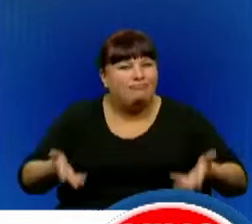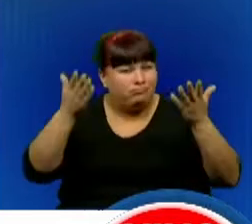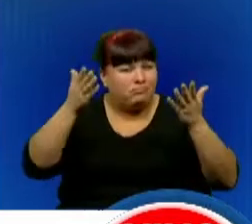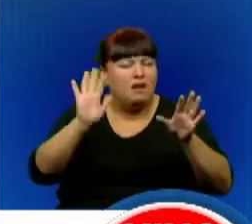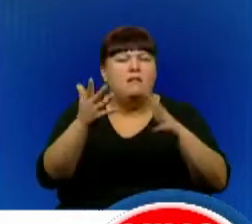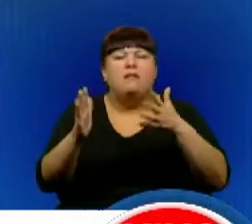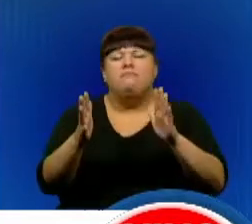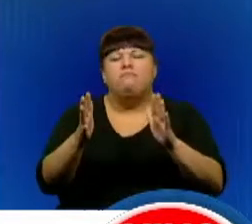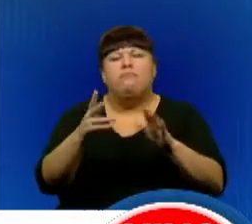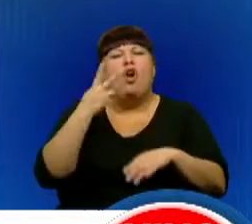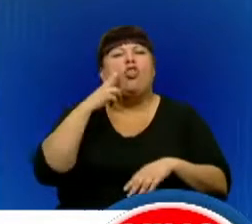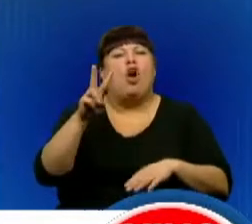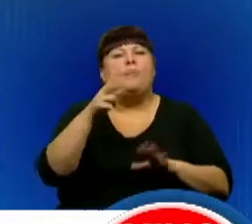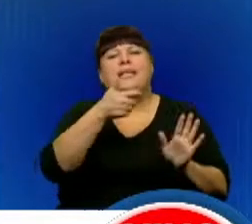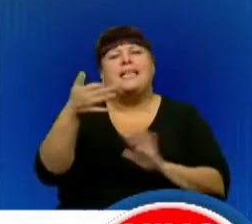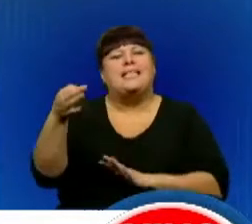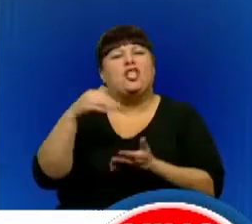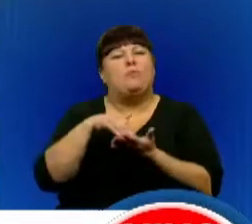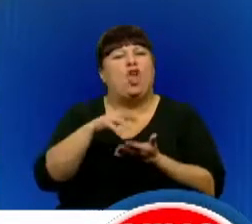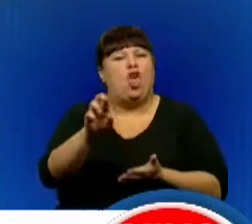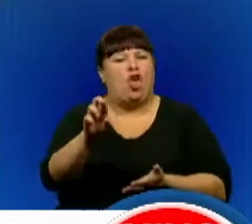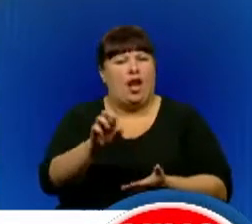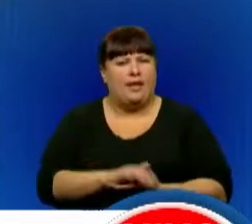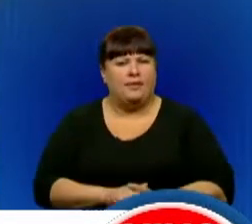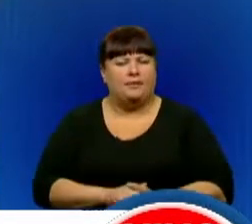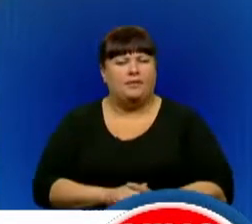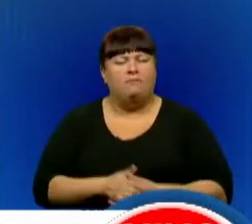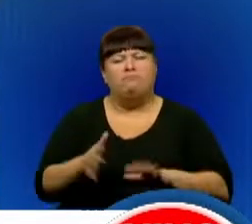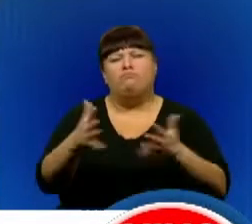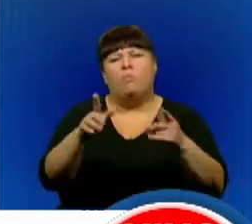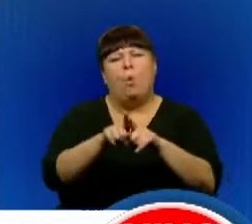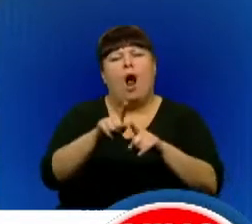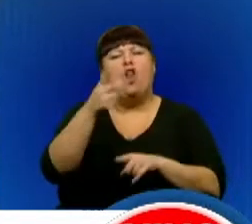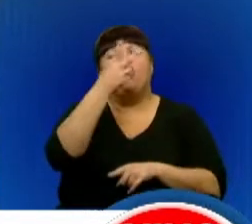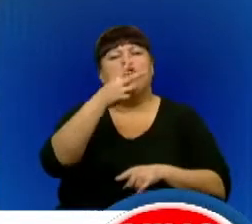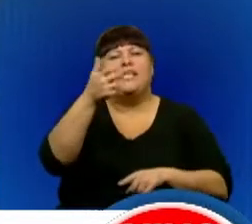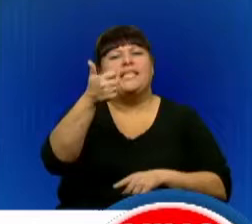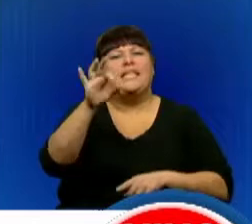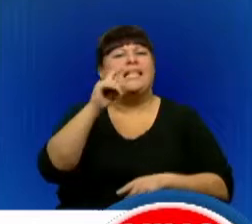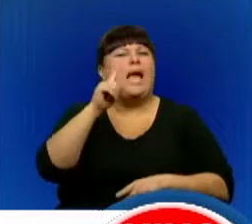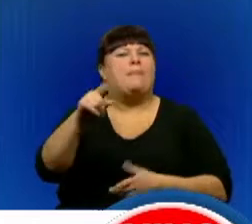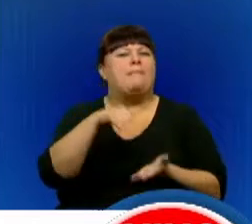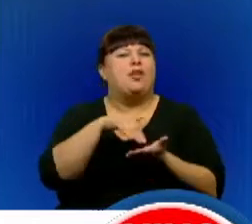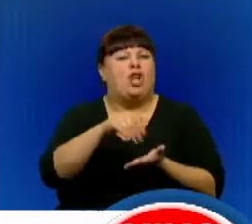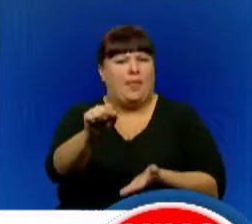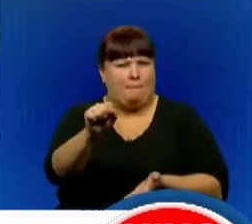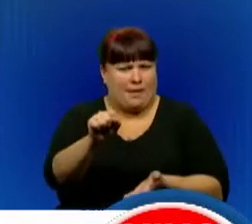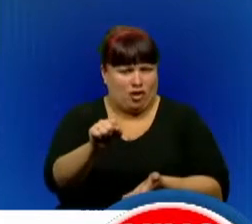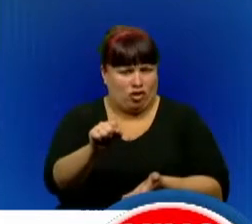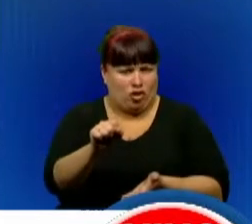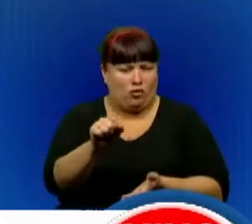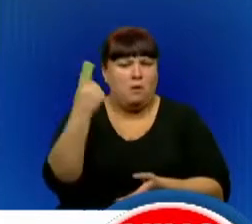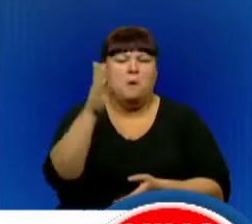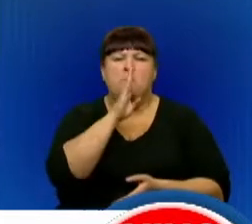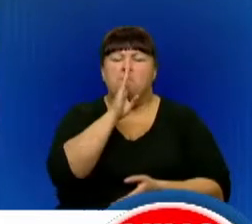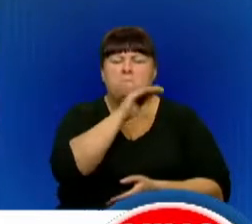son aproximadamente 2.600 millones de dólares. Algo así como 260.000 millones de pesos.